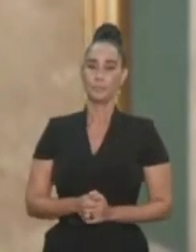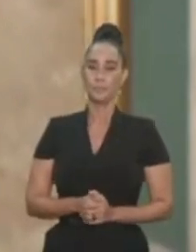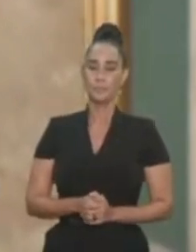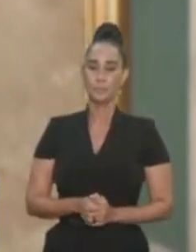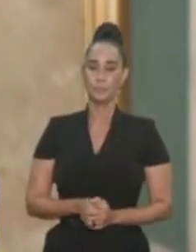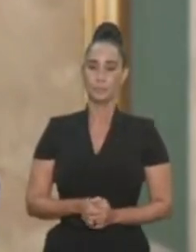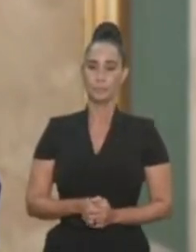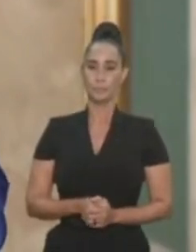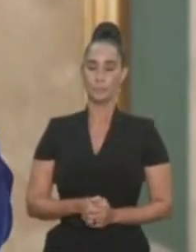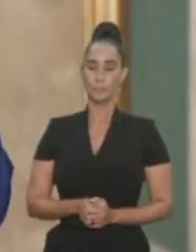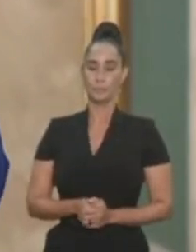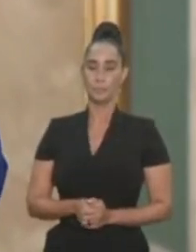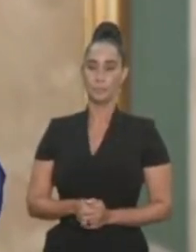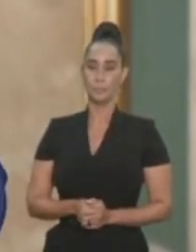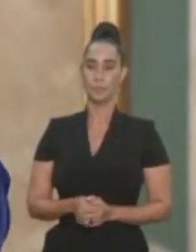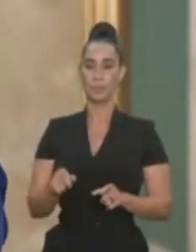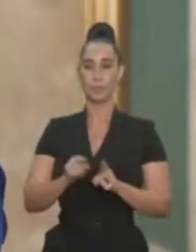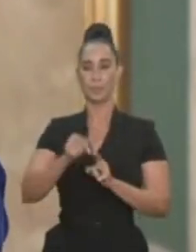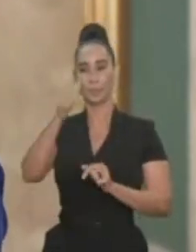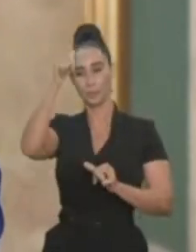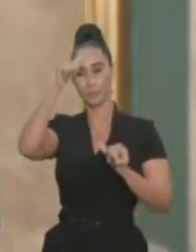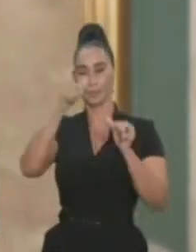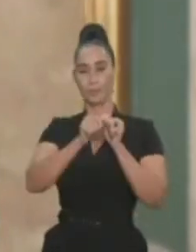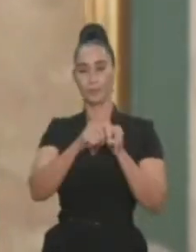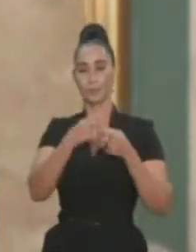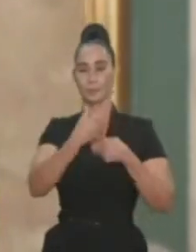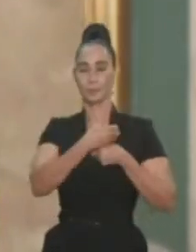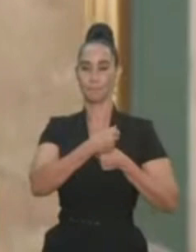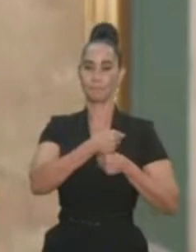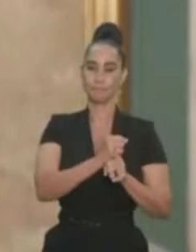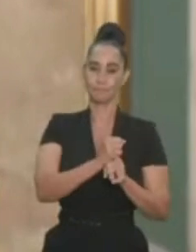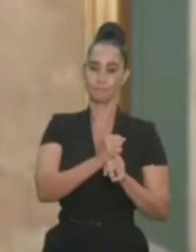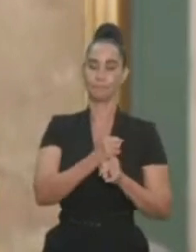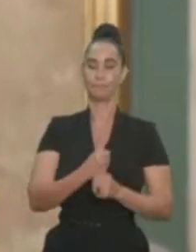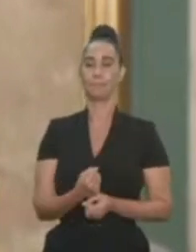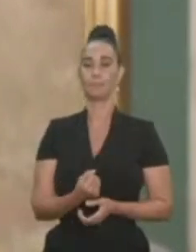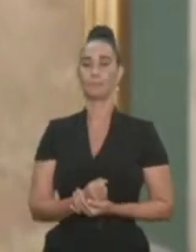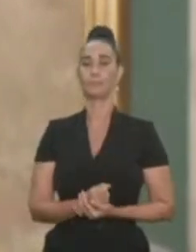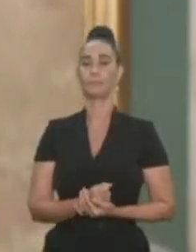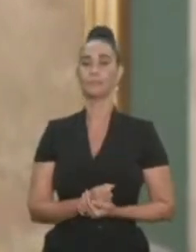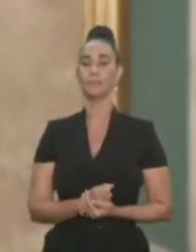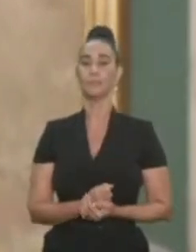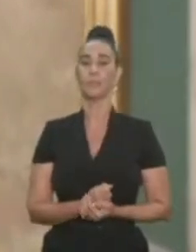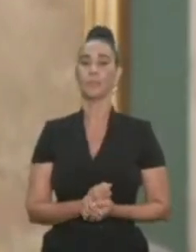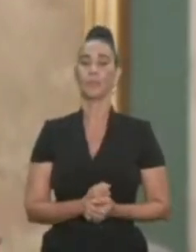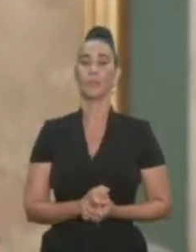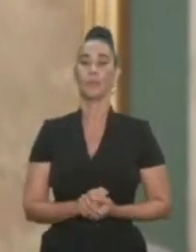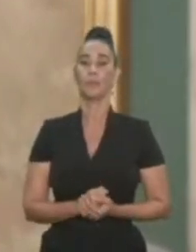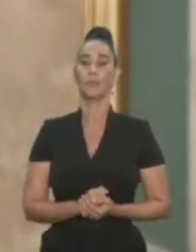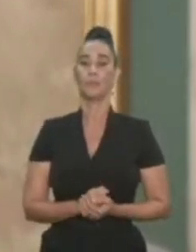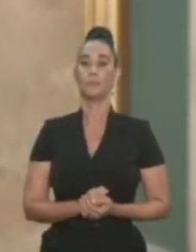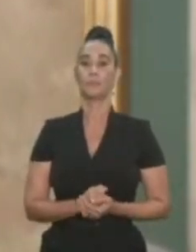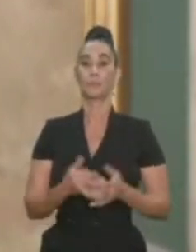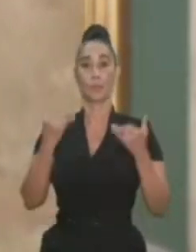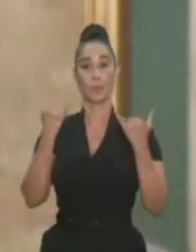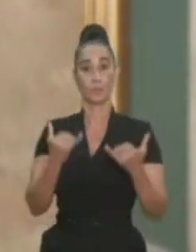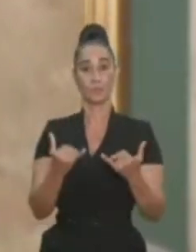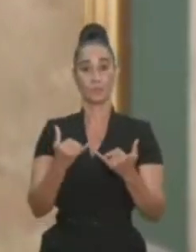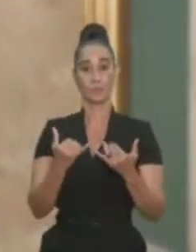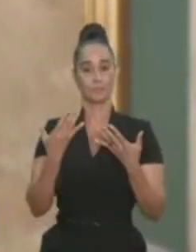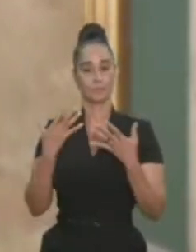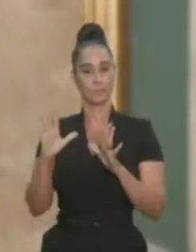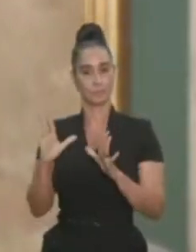también lo que sufrimos ese día. Pero hoy es día de